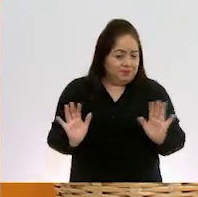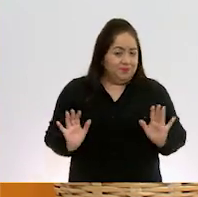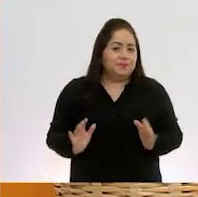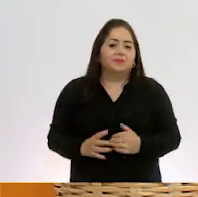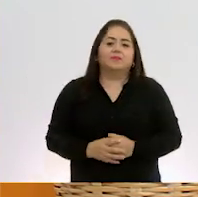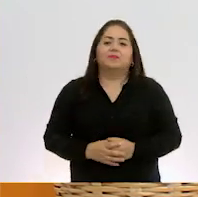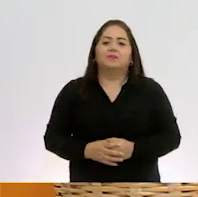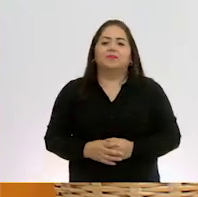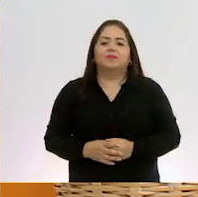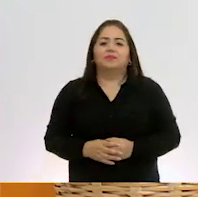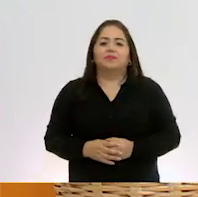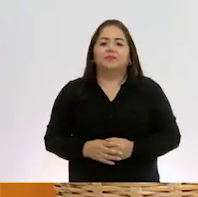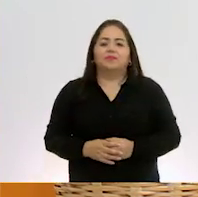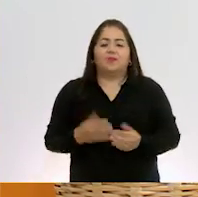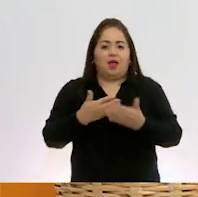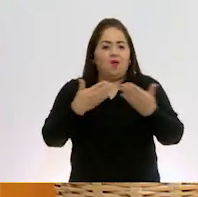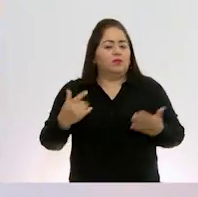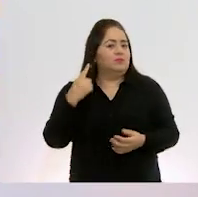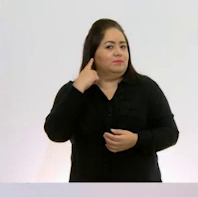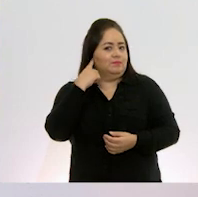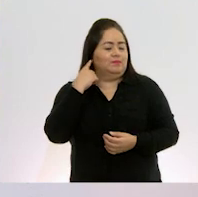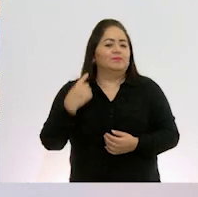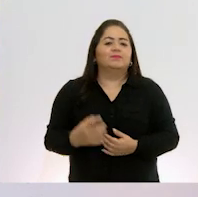¿Listos? Escuchamos.